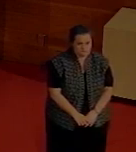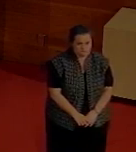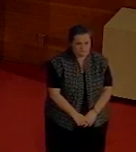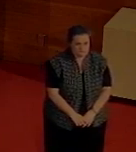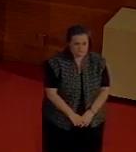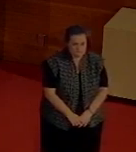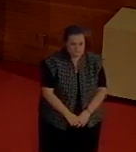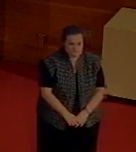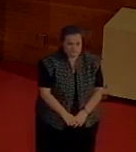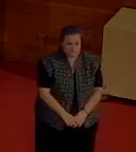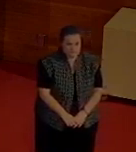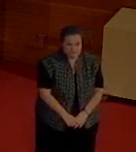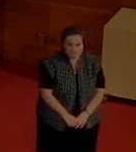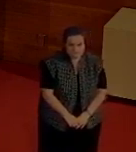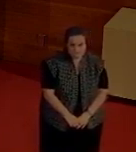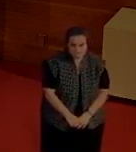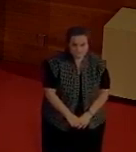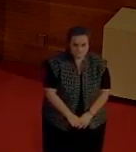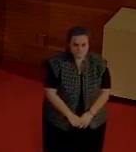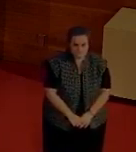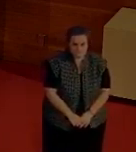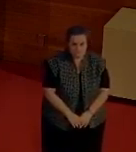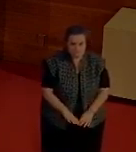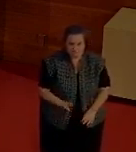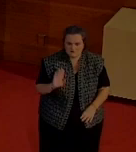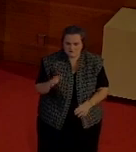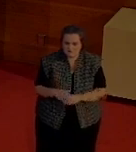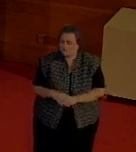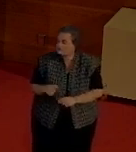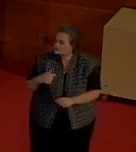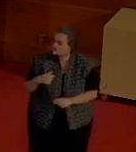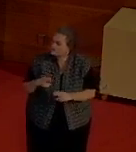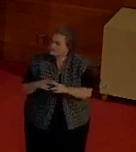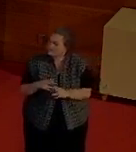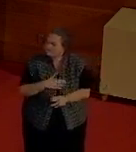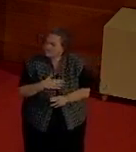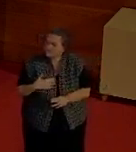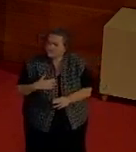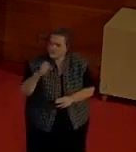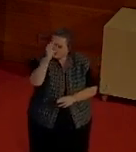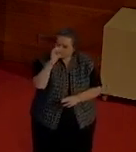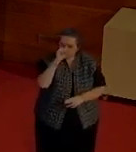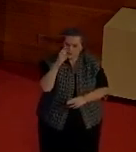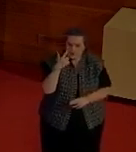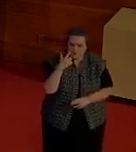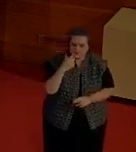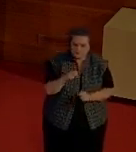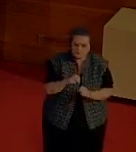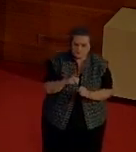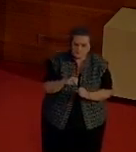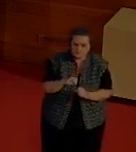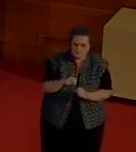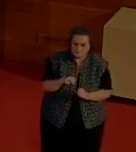pregunta sí eh Hola buenas Mira Jesús yo te quería preguntar cuál es tu opinión desde el punto de vista